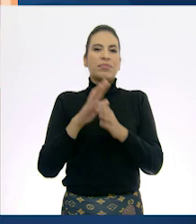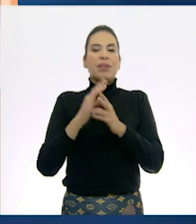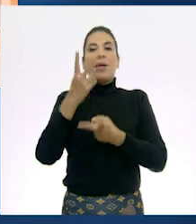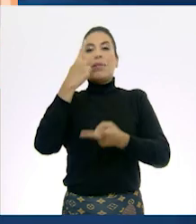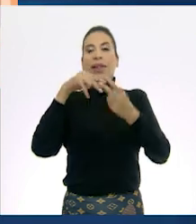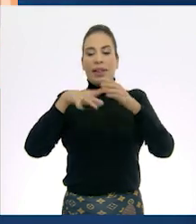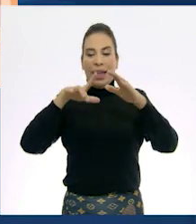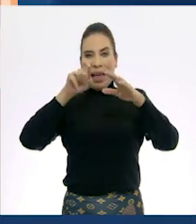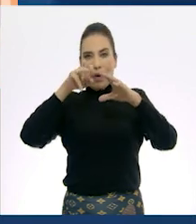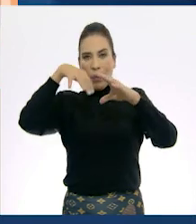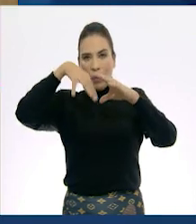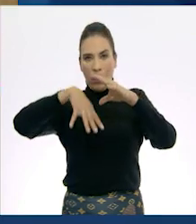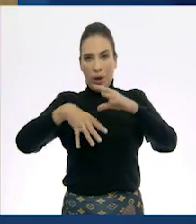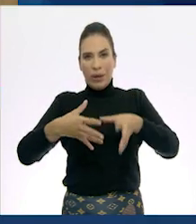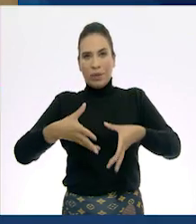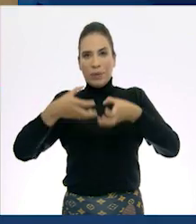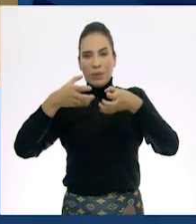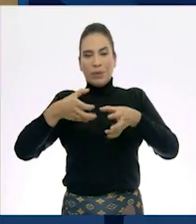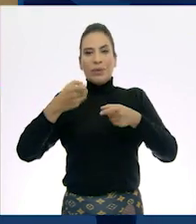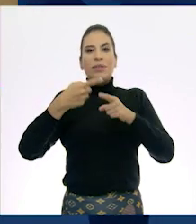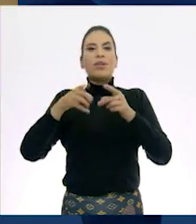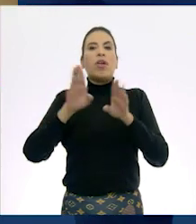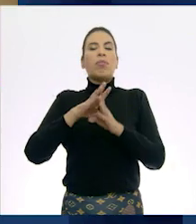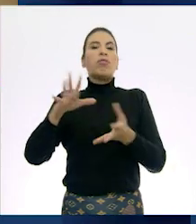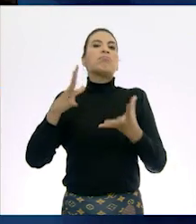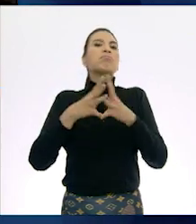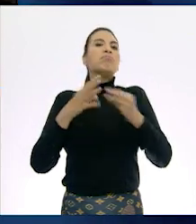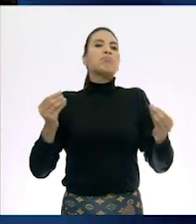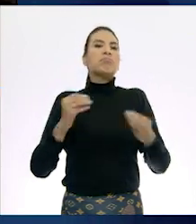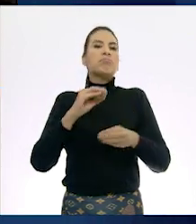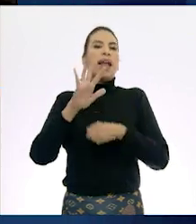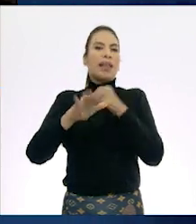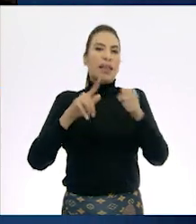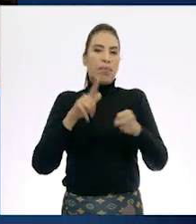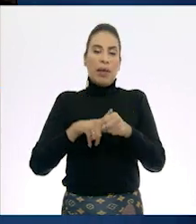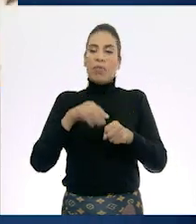sobreexplotación de mantos acuíferos y la extinción de especies,